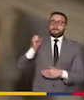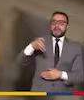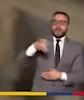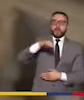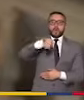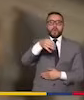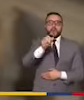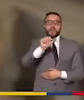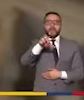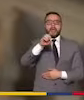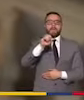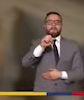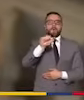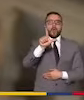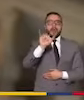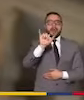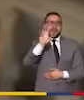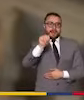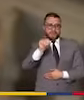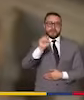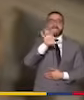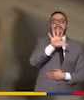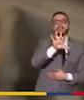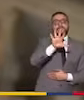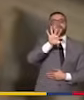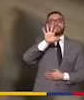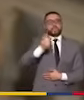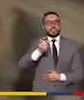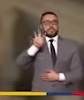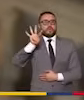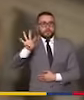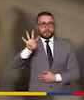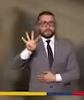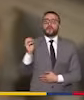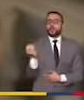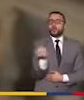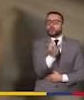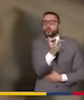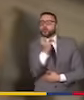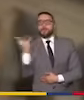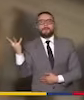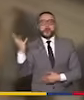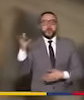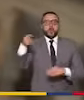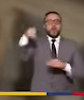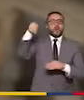Hapoalim Limited 584. Número de cuenta: